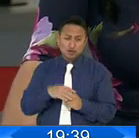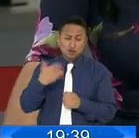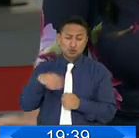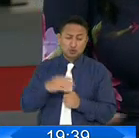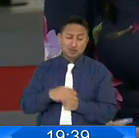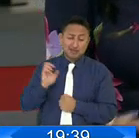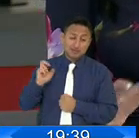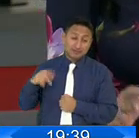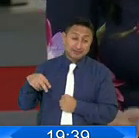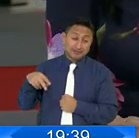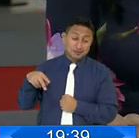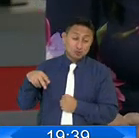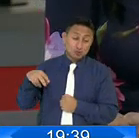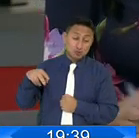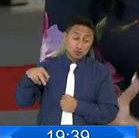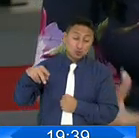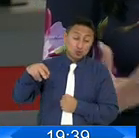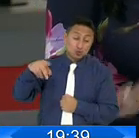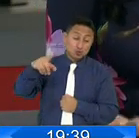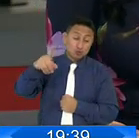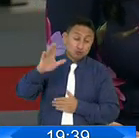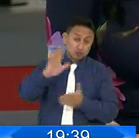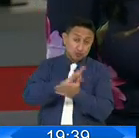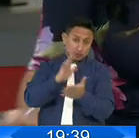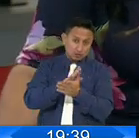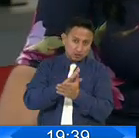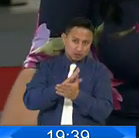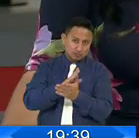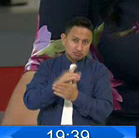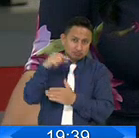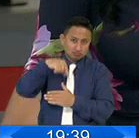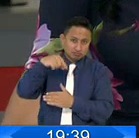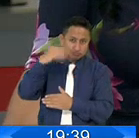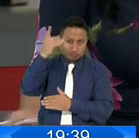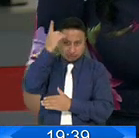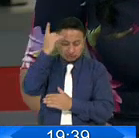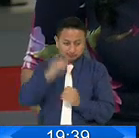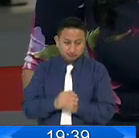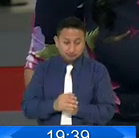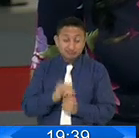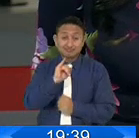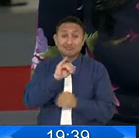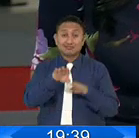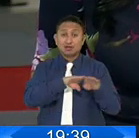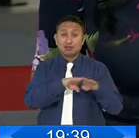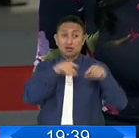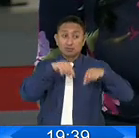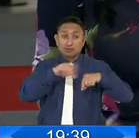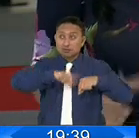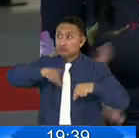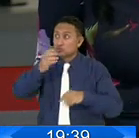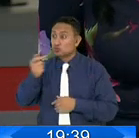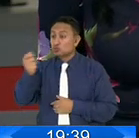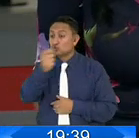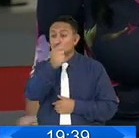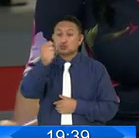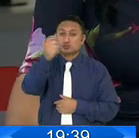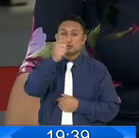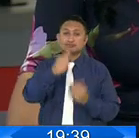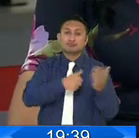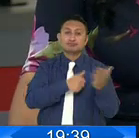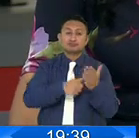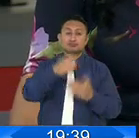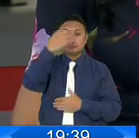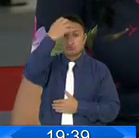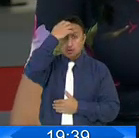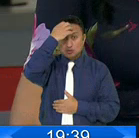poder recibir tareas en las escuelas, mientras que en Imbabura los estudiantes deben buscar conectividad hasta en las laderas. Desde el Ministerio de